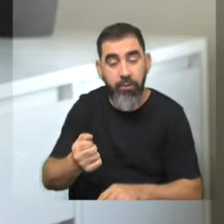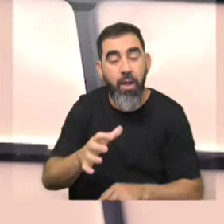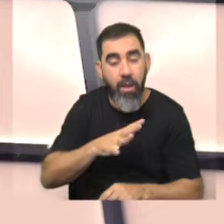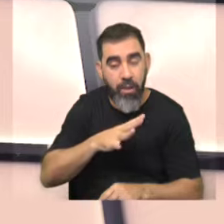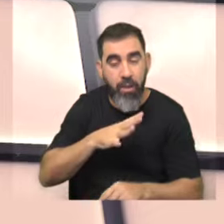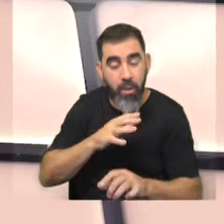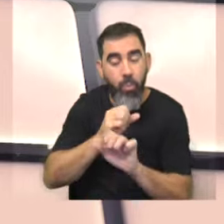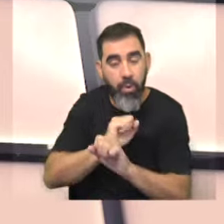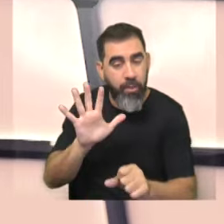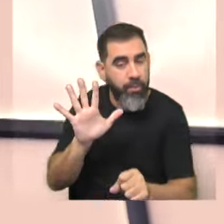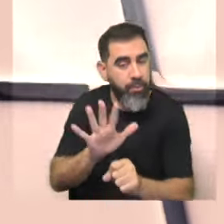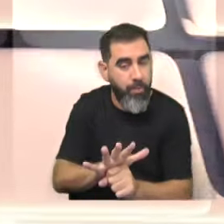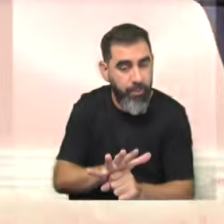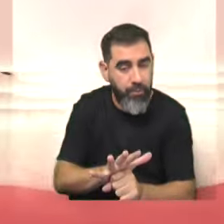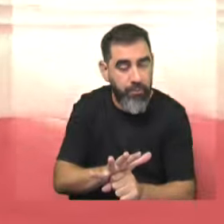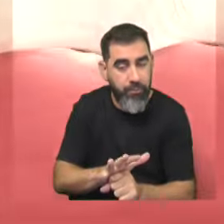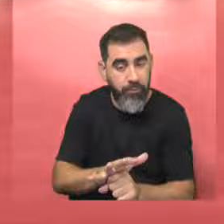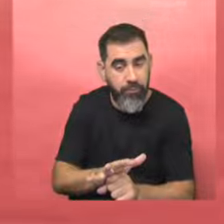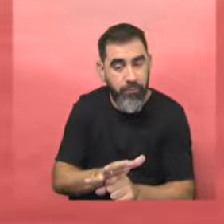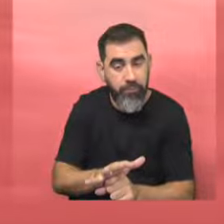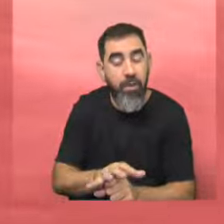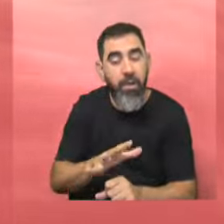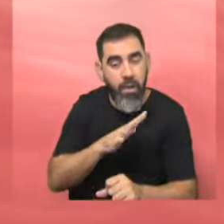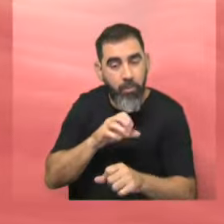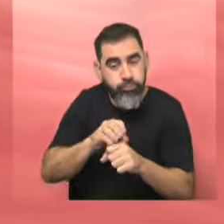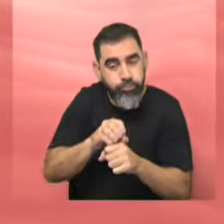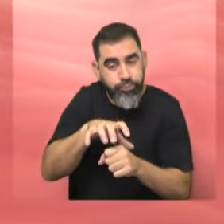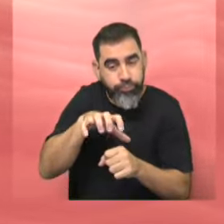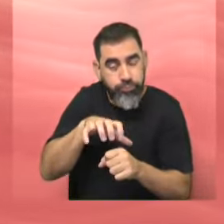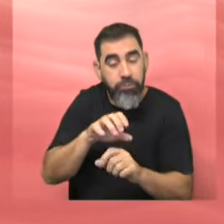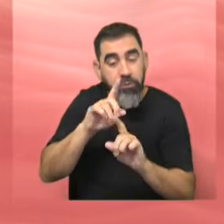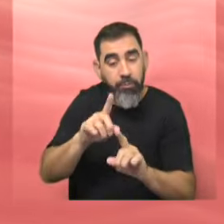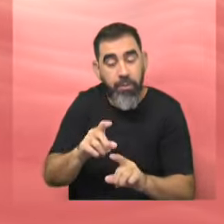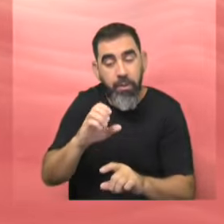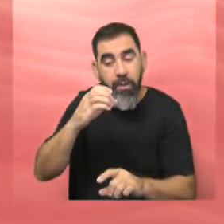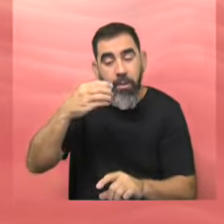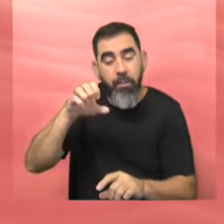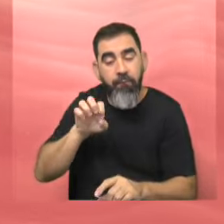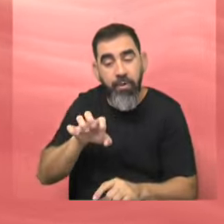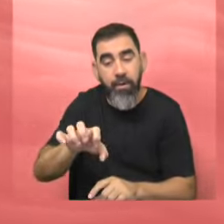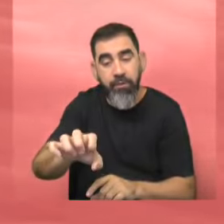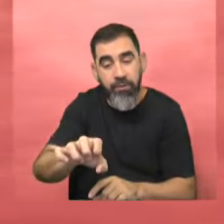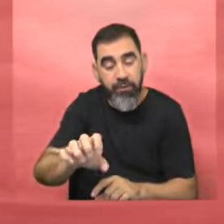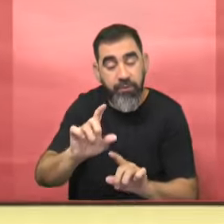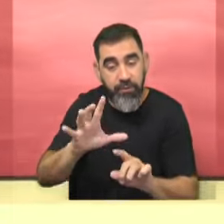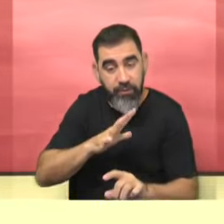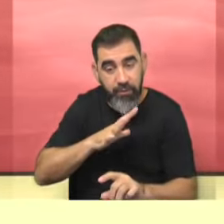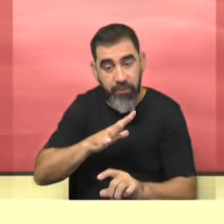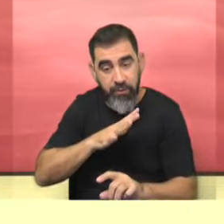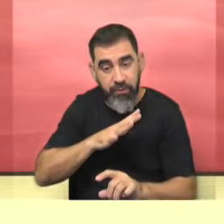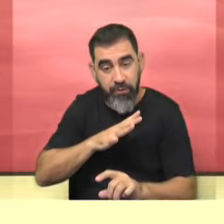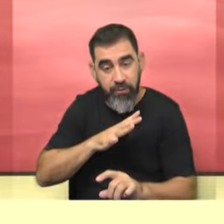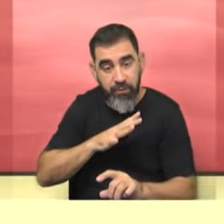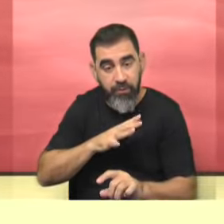a que haya obstrucción. Eso todo genera mucha inflamación y también hay una bacteria que se llama Cutibacterium acnes, que normalmente